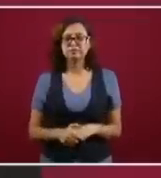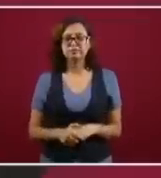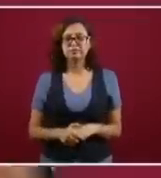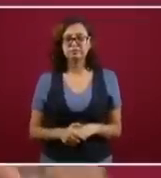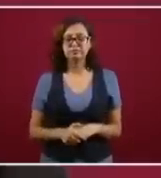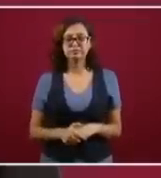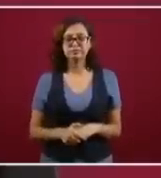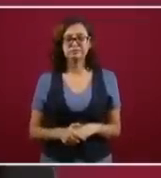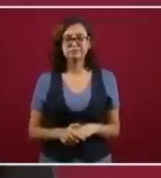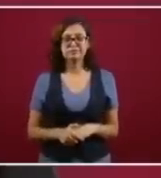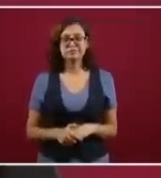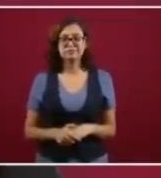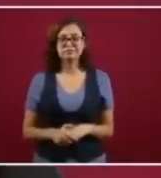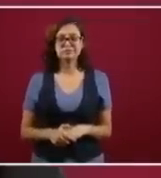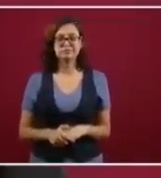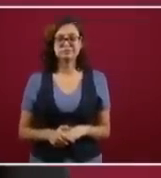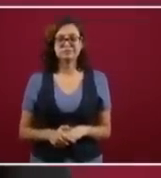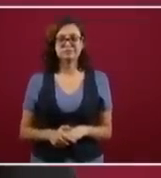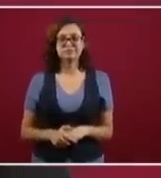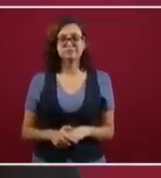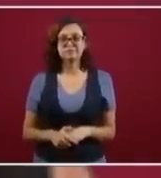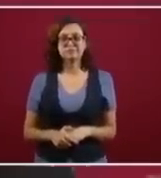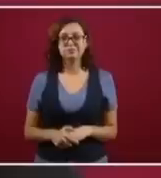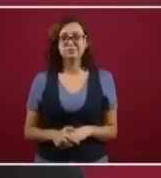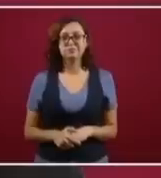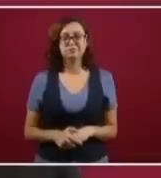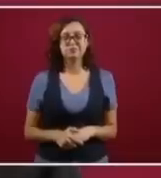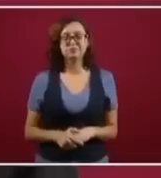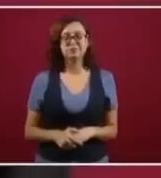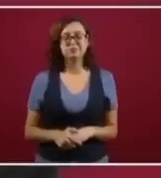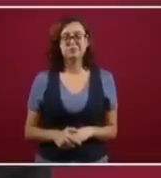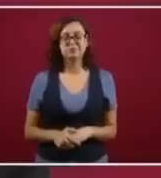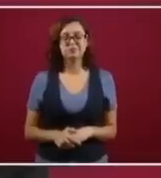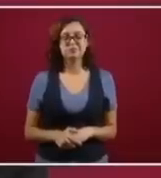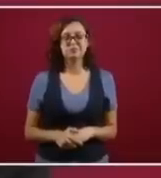Esos mismos, si en vez de